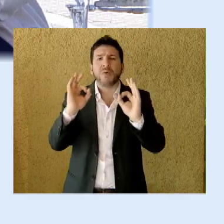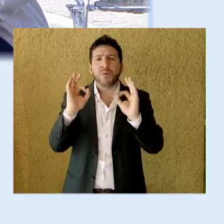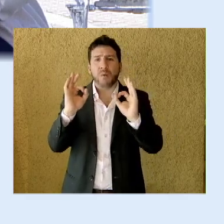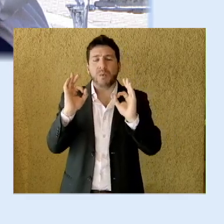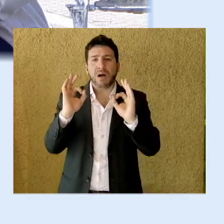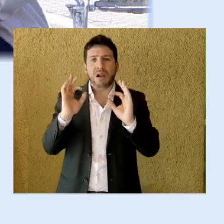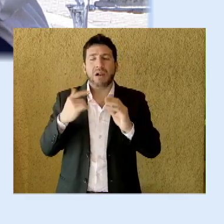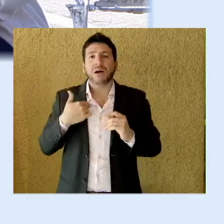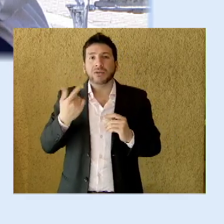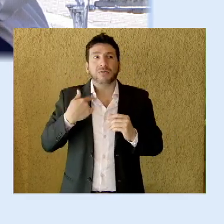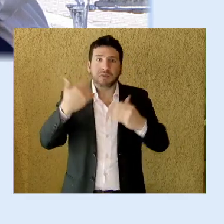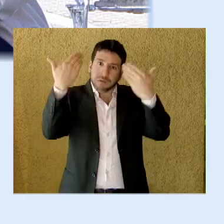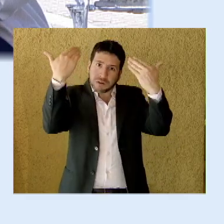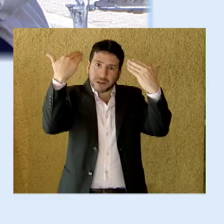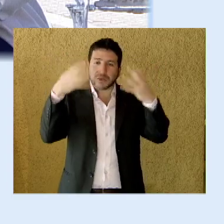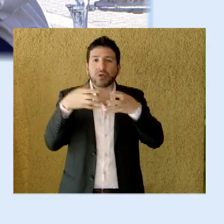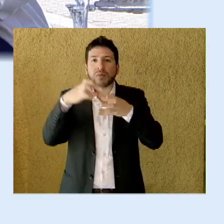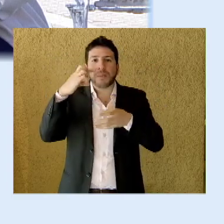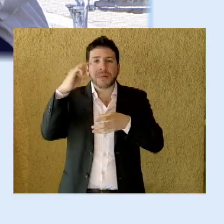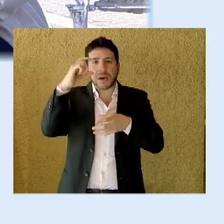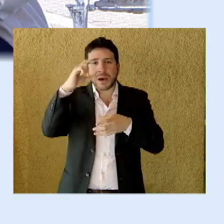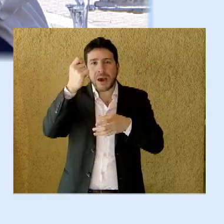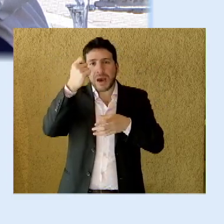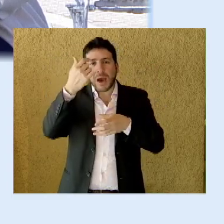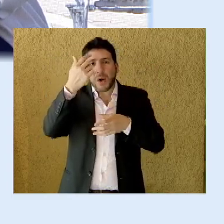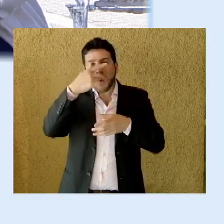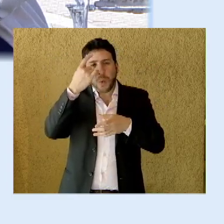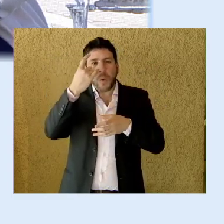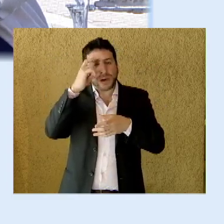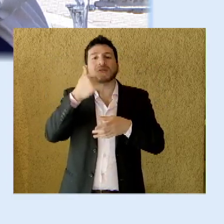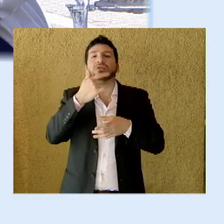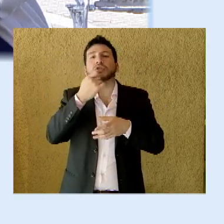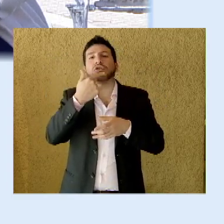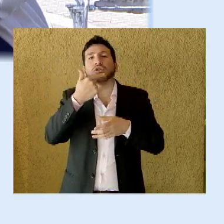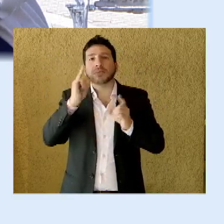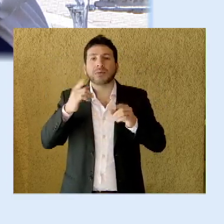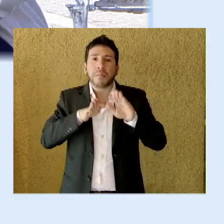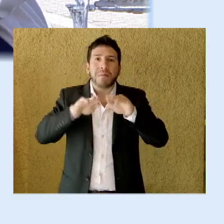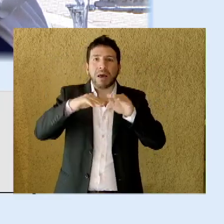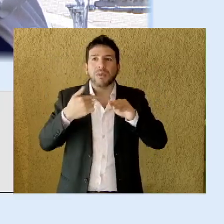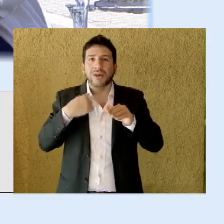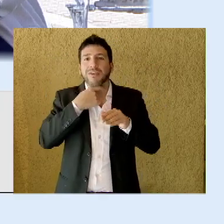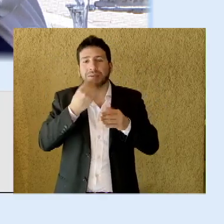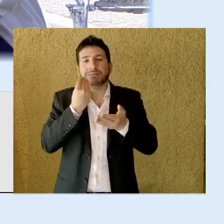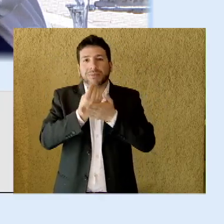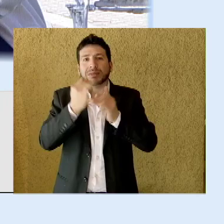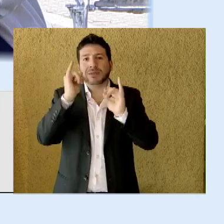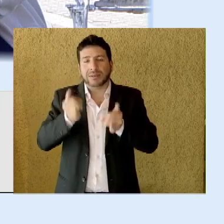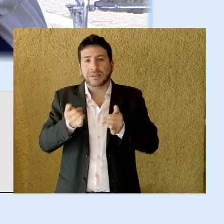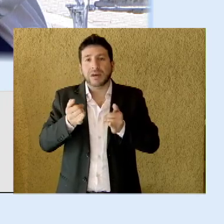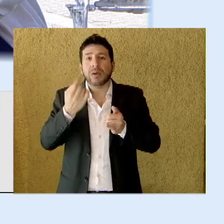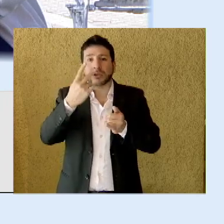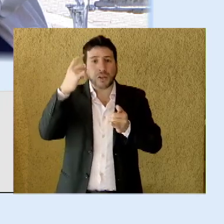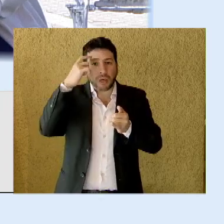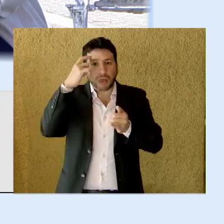realmente las felicitaciones para Picahuesos Malambo, que no se quisieron perder participar de este emotivo acto por los 210